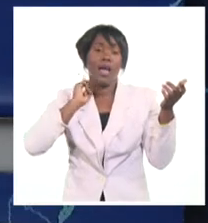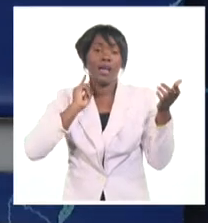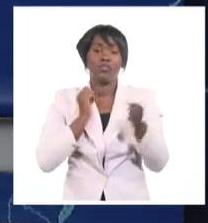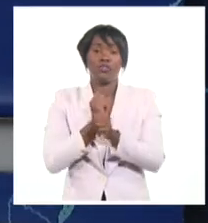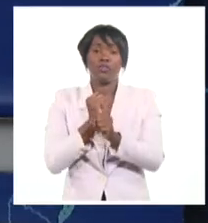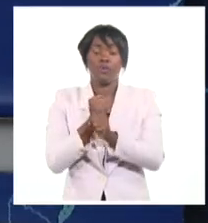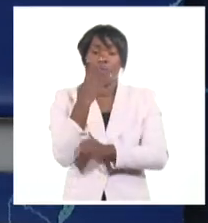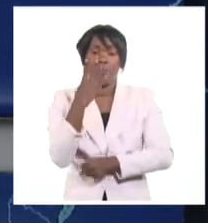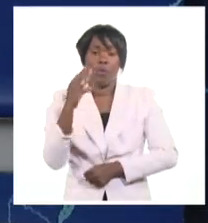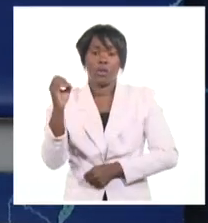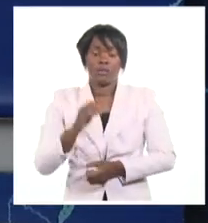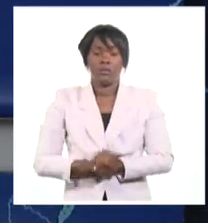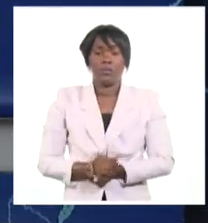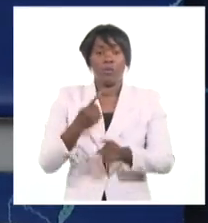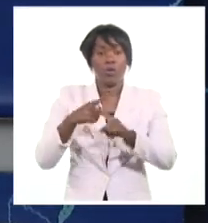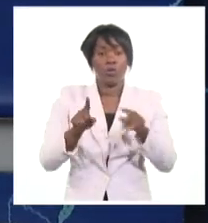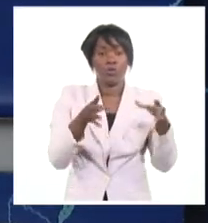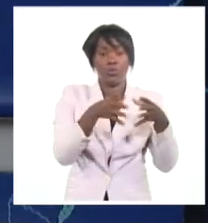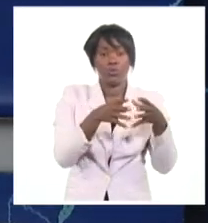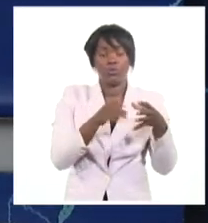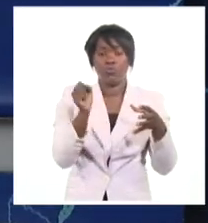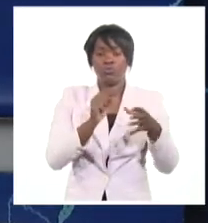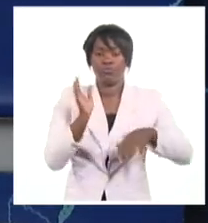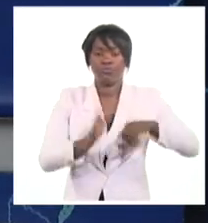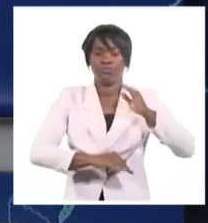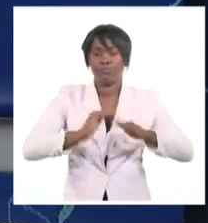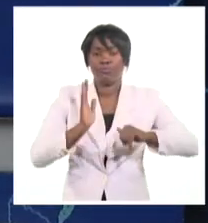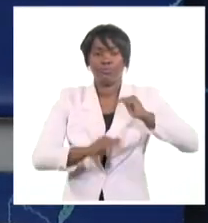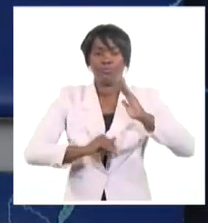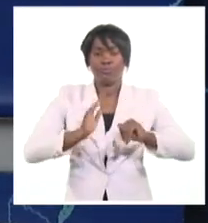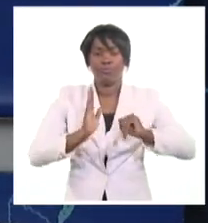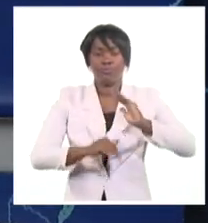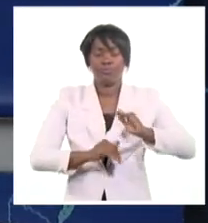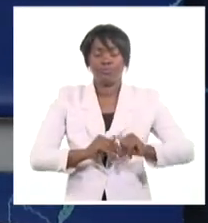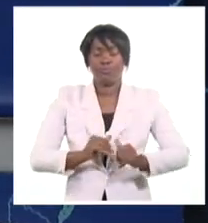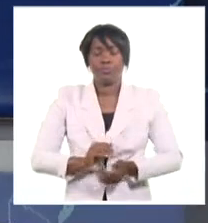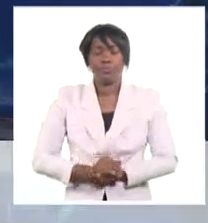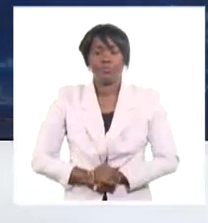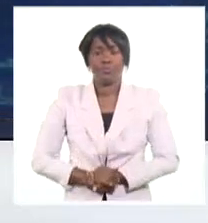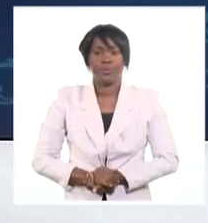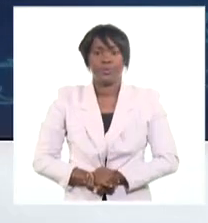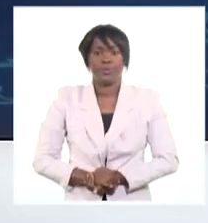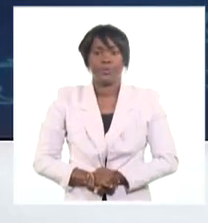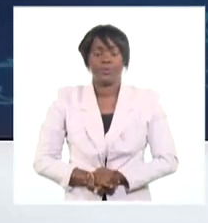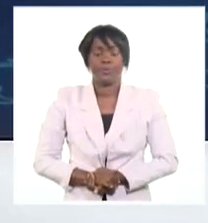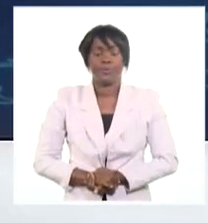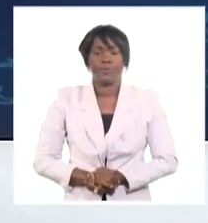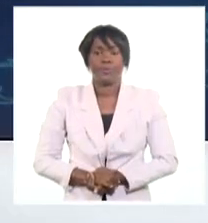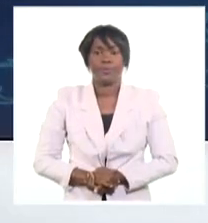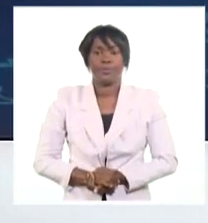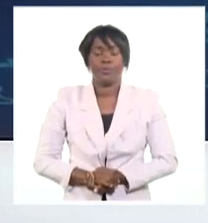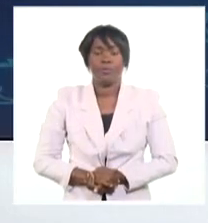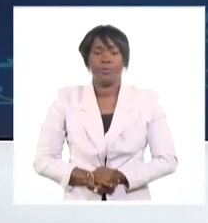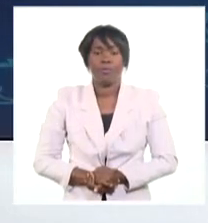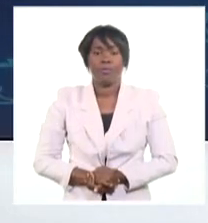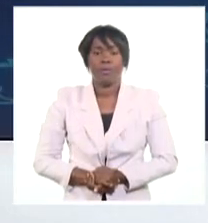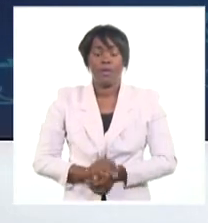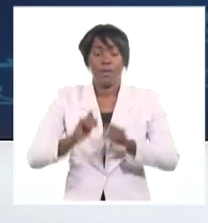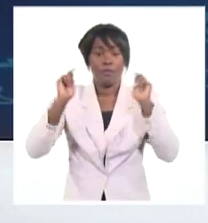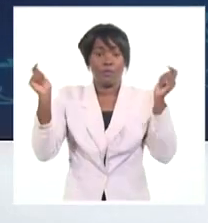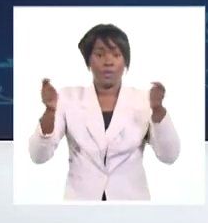del concierto del grupo síntesis en el anfiteatro de la Habana quédese con nosotros la 43 edición